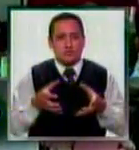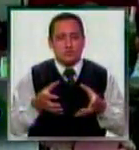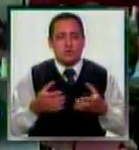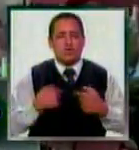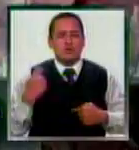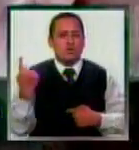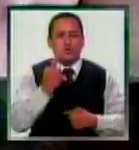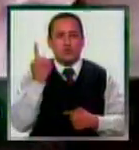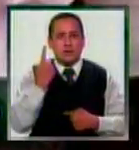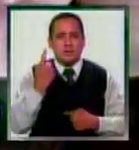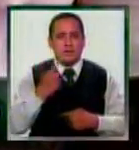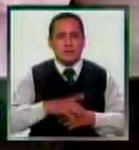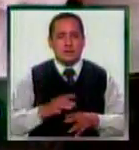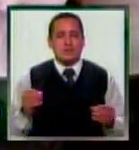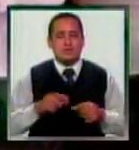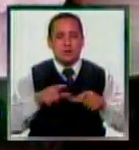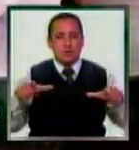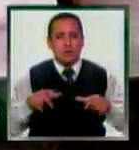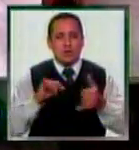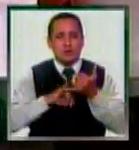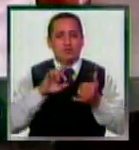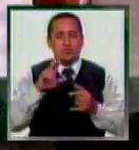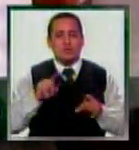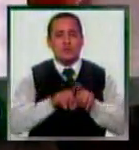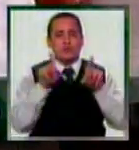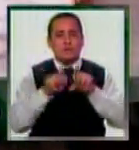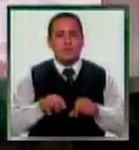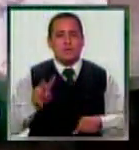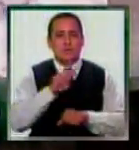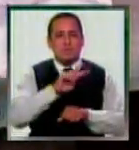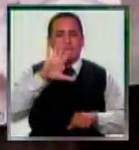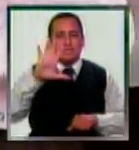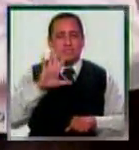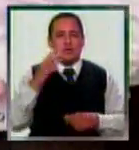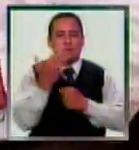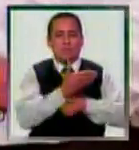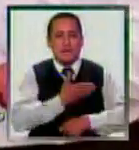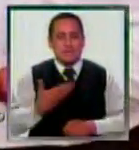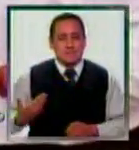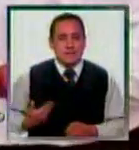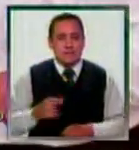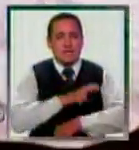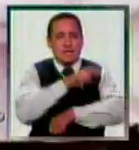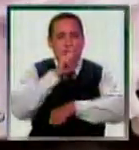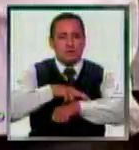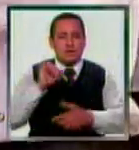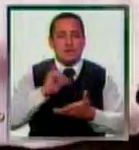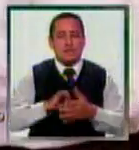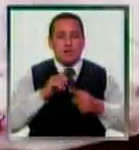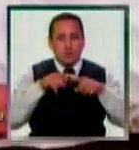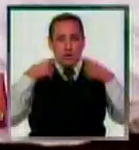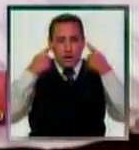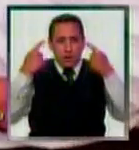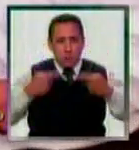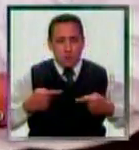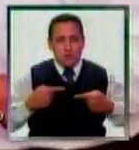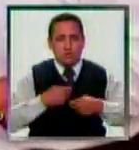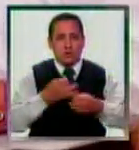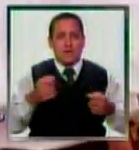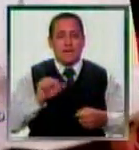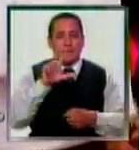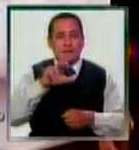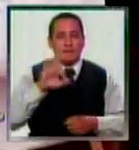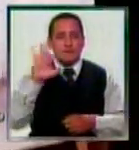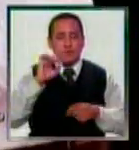no solamente de la Macro Sur, sino de los 25 presidentes regionales, que en una convención el 3 de